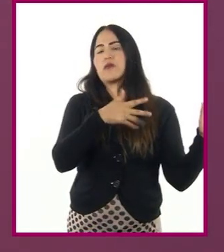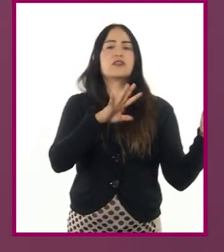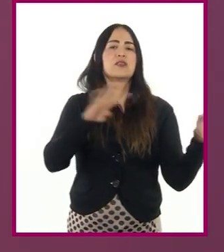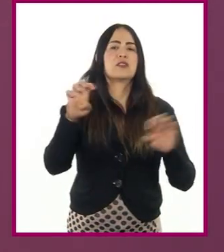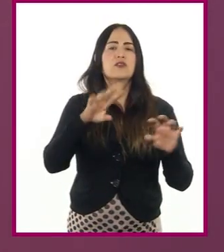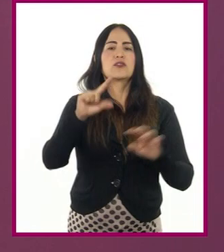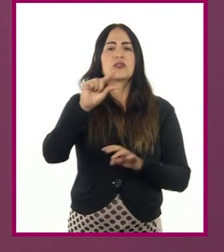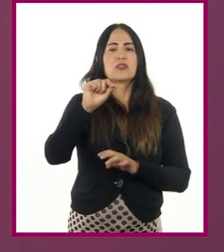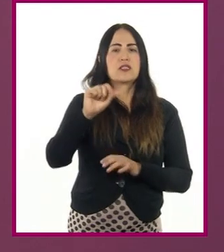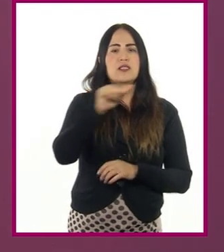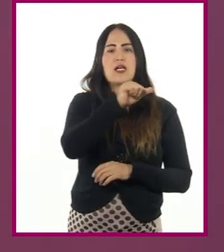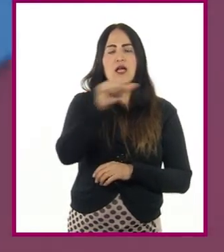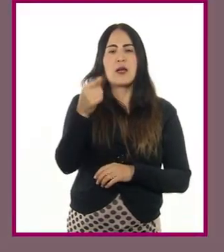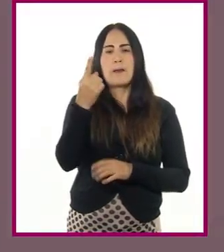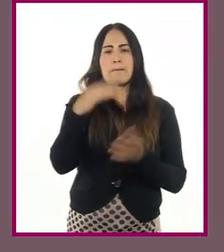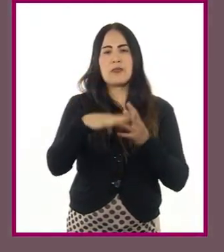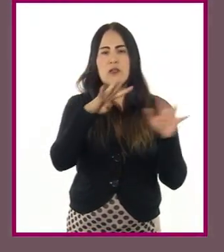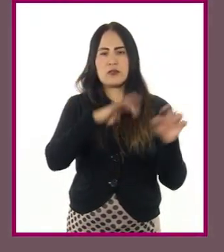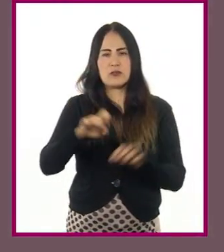a 1976.